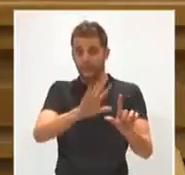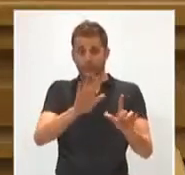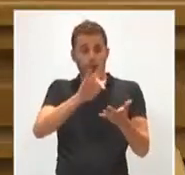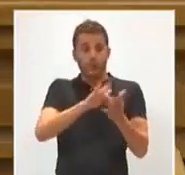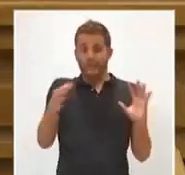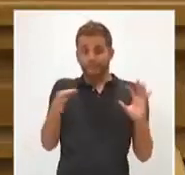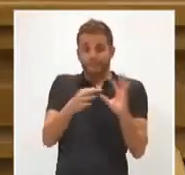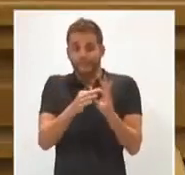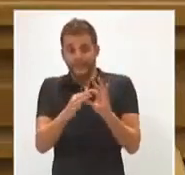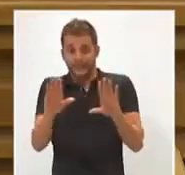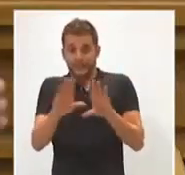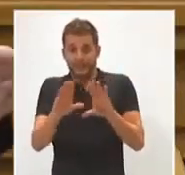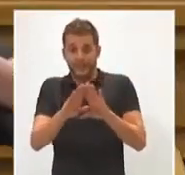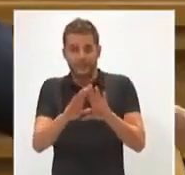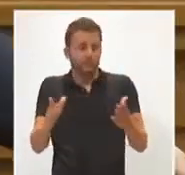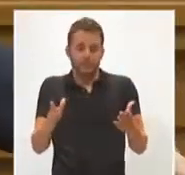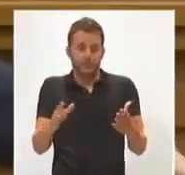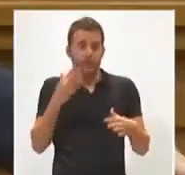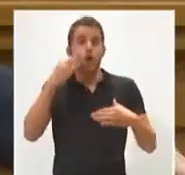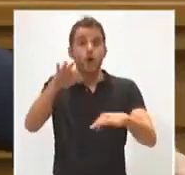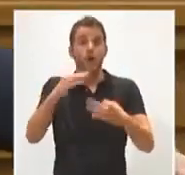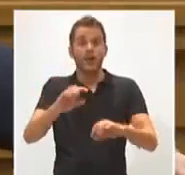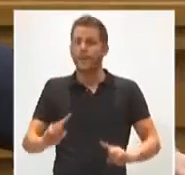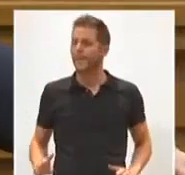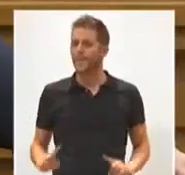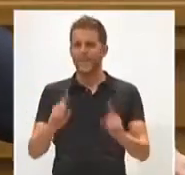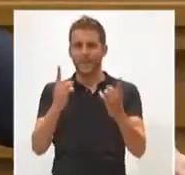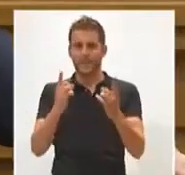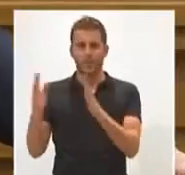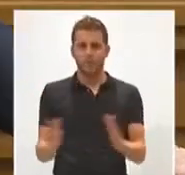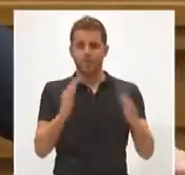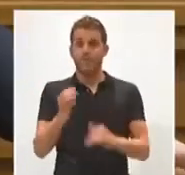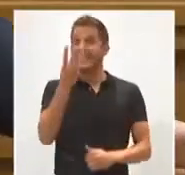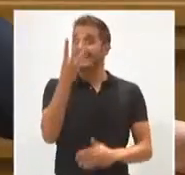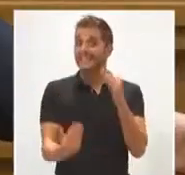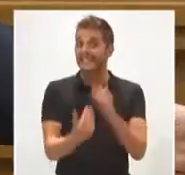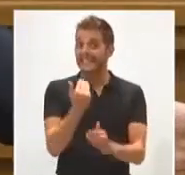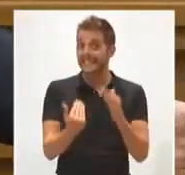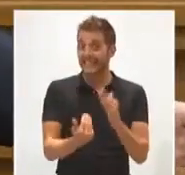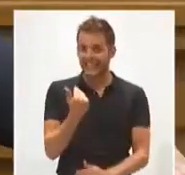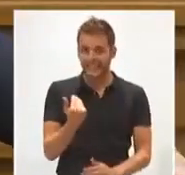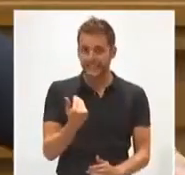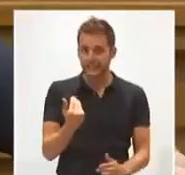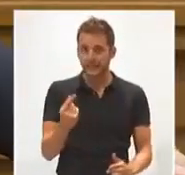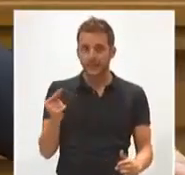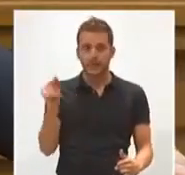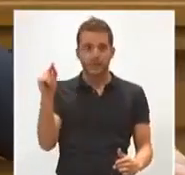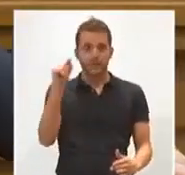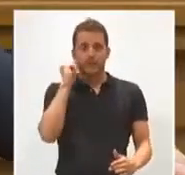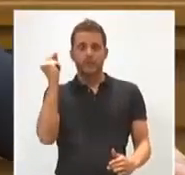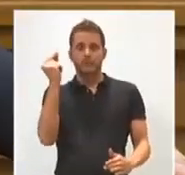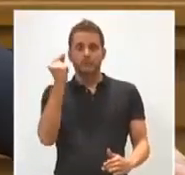obviamente tuvimos una primera ola terrorífica en tres días en 72 horas vimos como sin darte ni cuenta